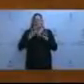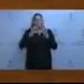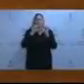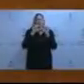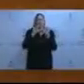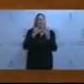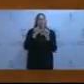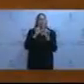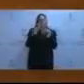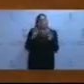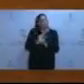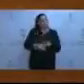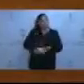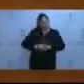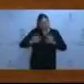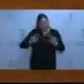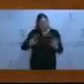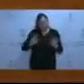ya no con